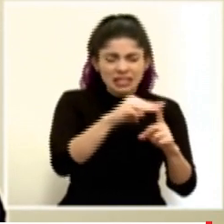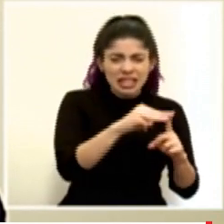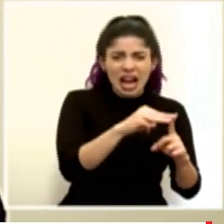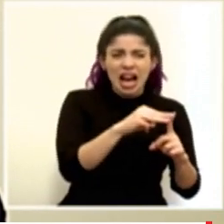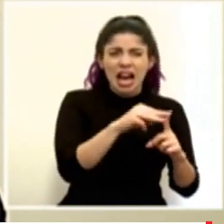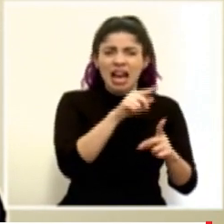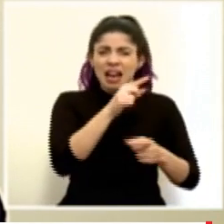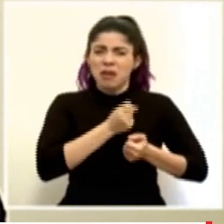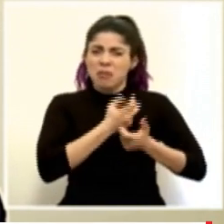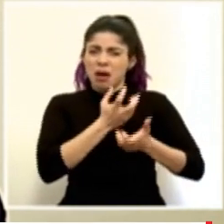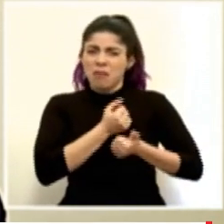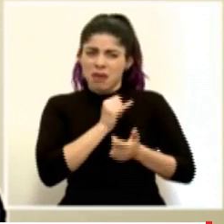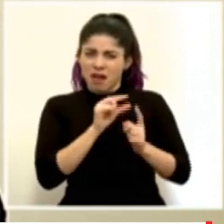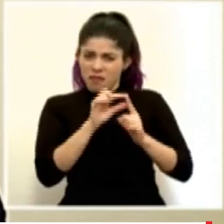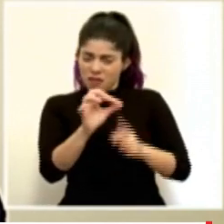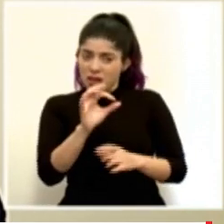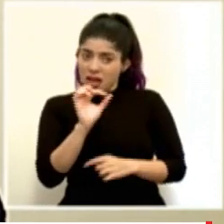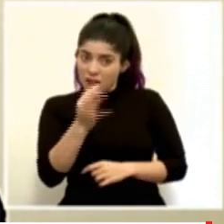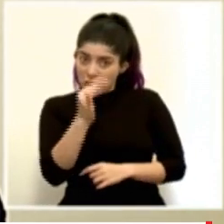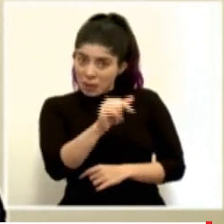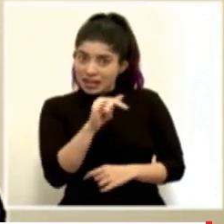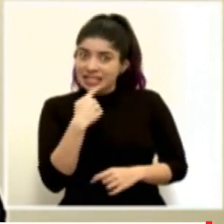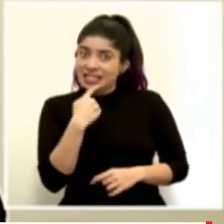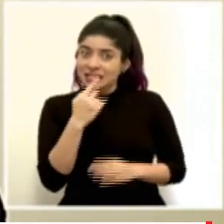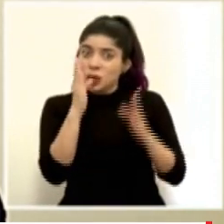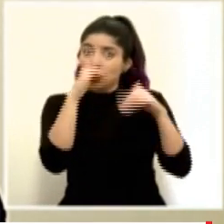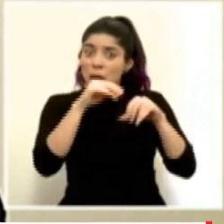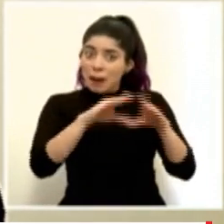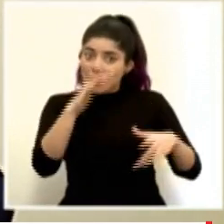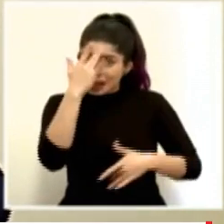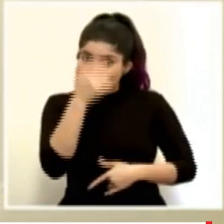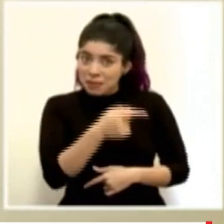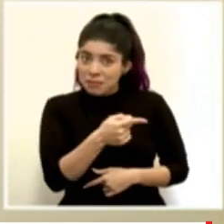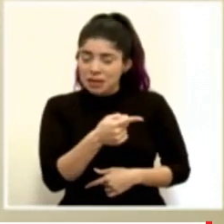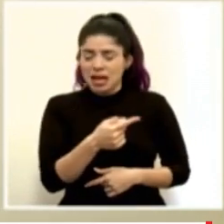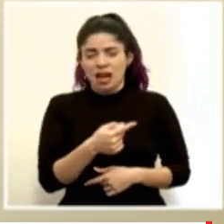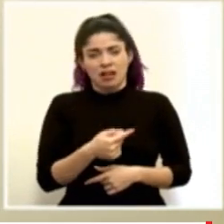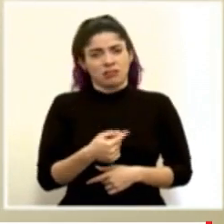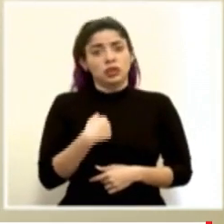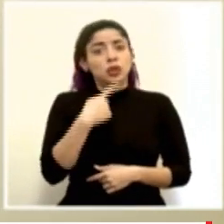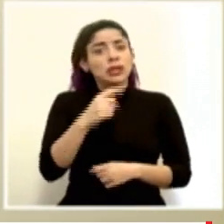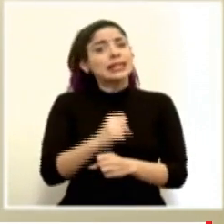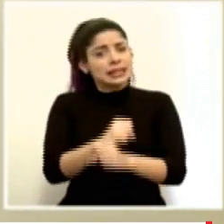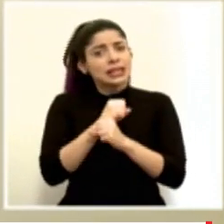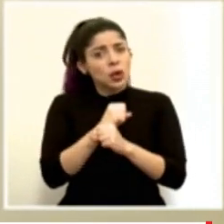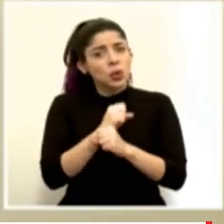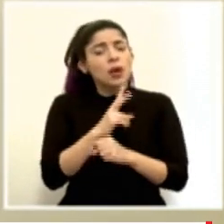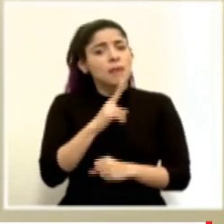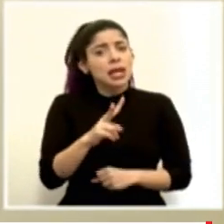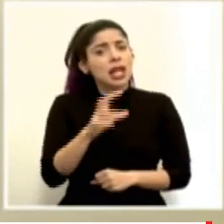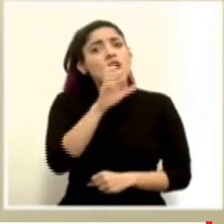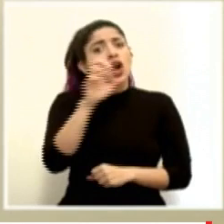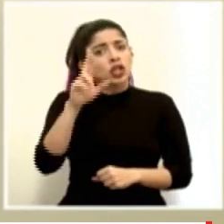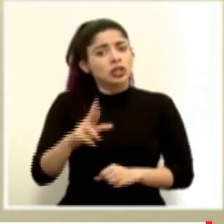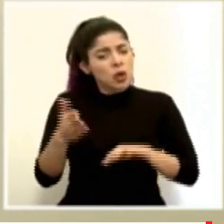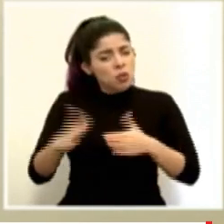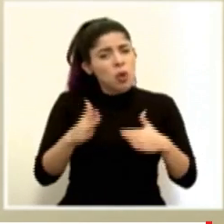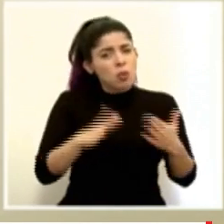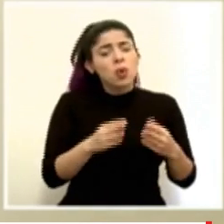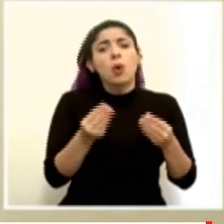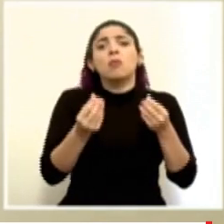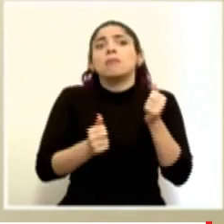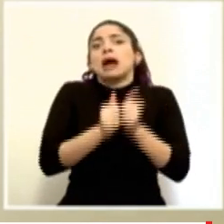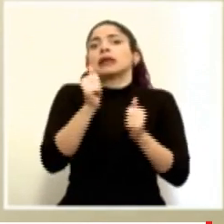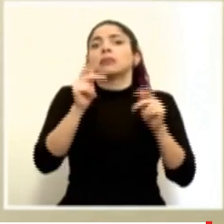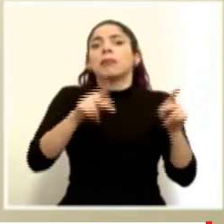de manifestaciones diciendo que no hay pandemia. Y les aseguro que sí es cierto, en Costa Rica fallecen muchísimas